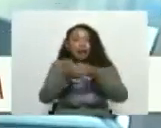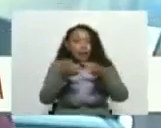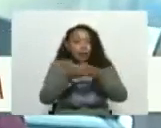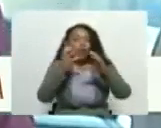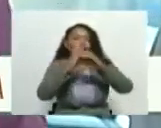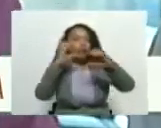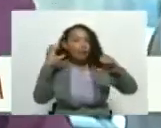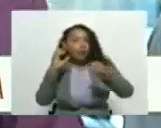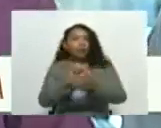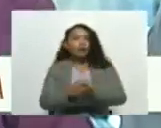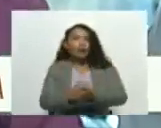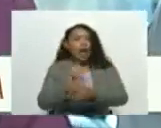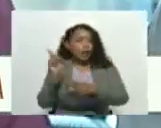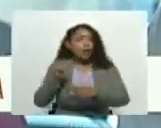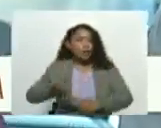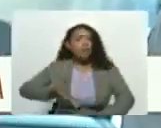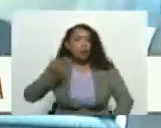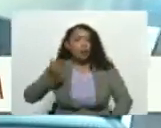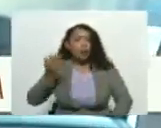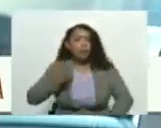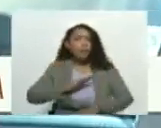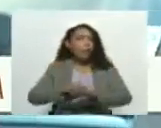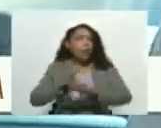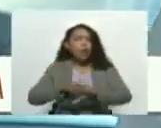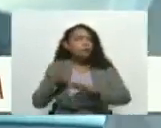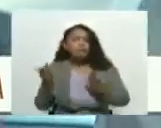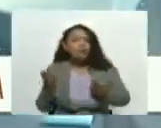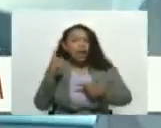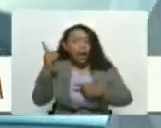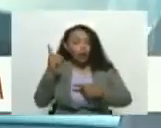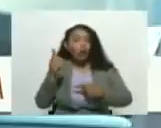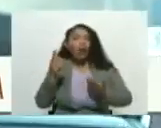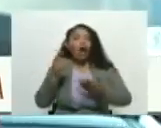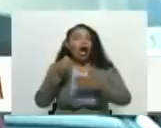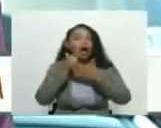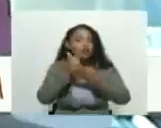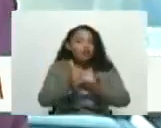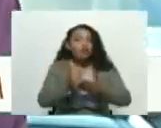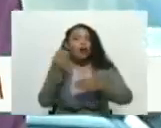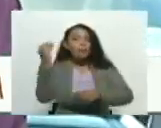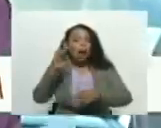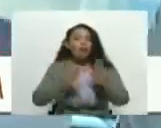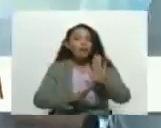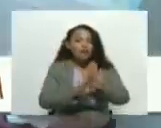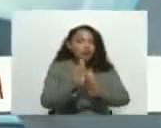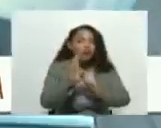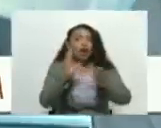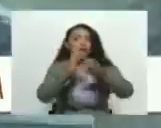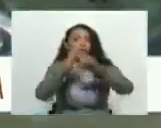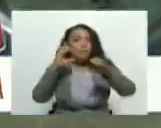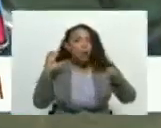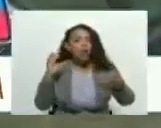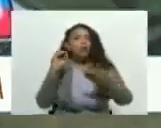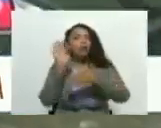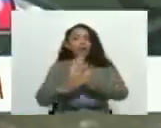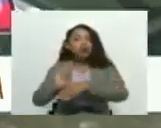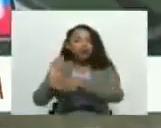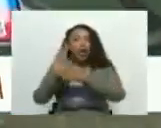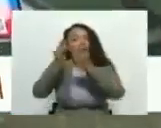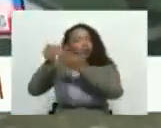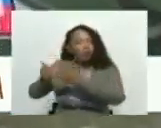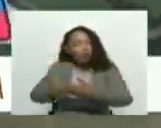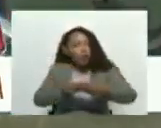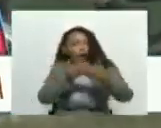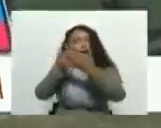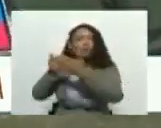muy importante porque esto va a permitir avanzar en los distintos mecanismos, programas de subsidio al transporte, protección a los estudiantes,